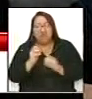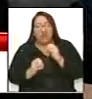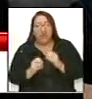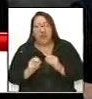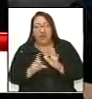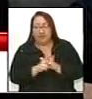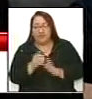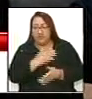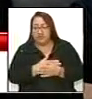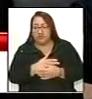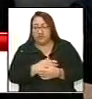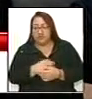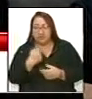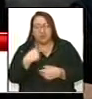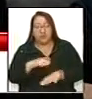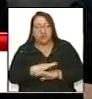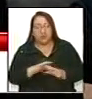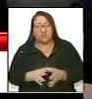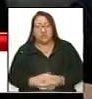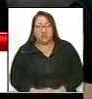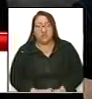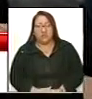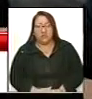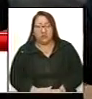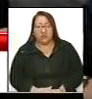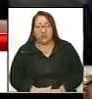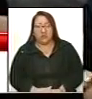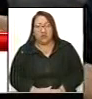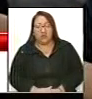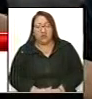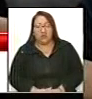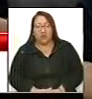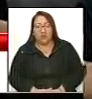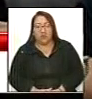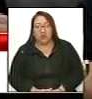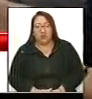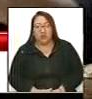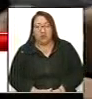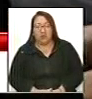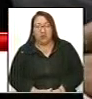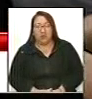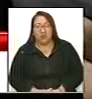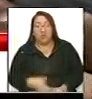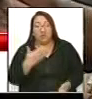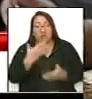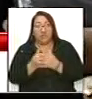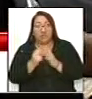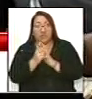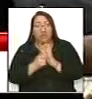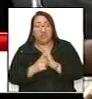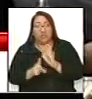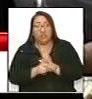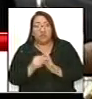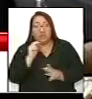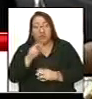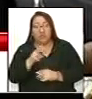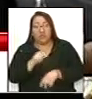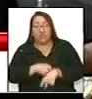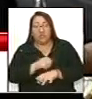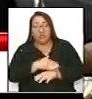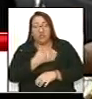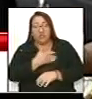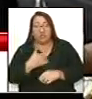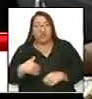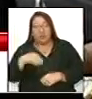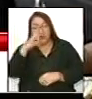anterior, que era la ley 3714 del año 61, y finalmente lo pudimos hacer gracias a un decreto legislativo que se dio en la época del presidente